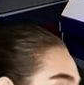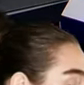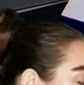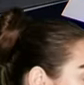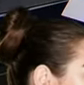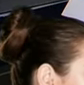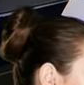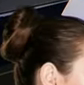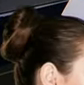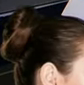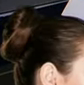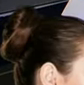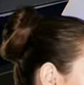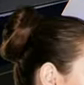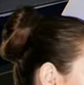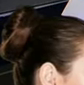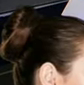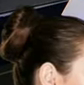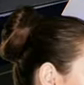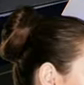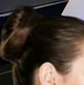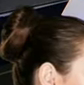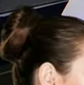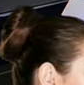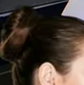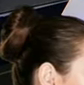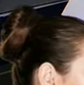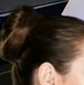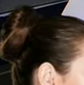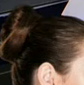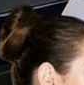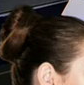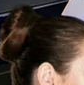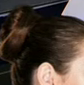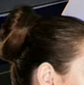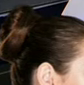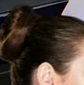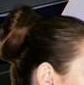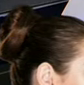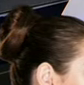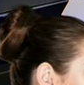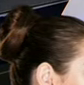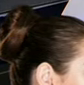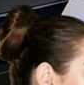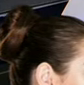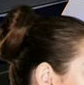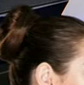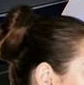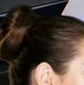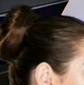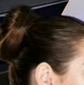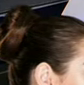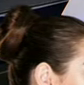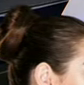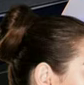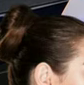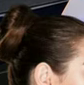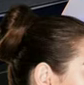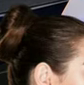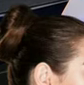Muy bien, vamos a dar la bienvenida a nuestro amiguito de las nubes. Empezando en una nueva semana. ¿Qué novedades tendrá Adrián? Hola,